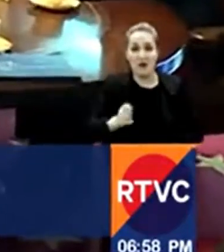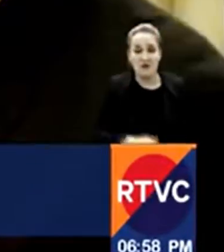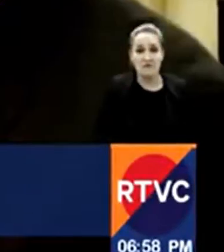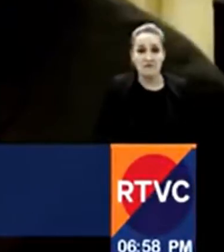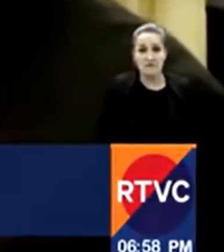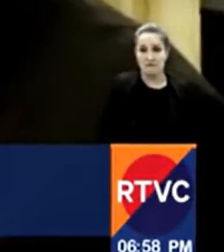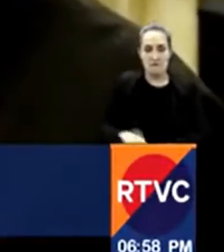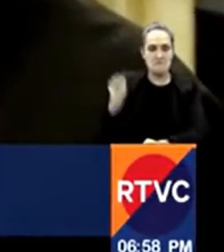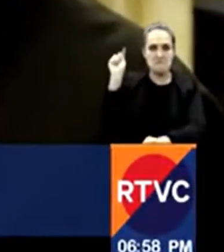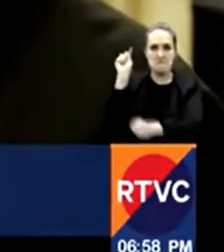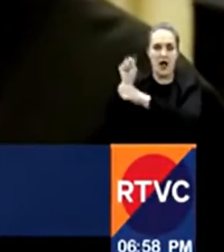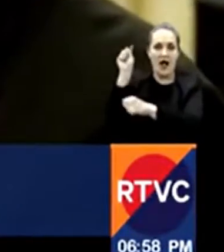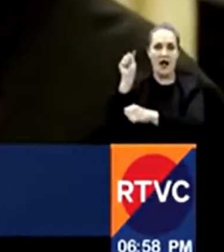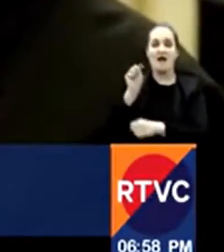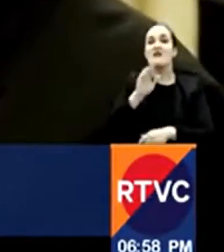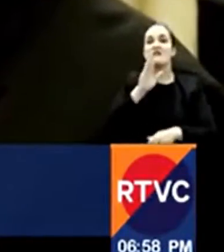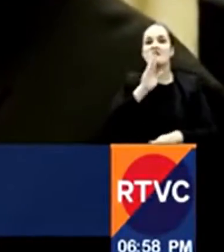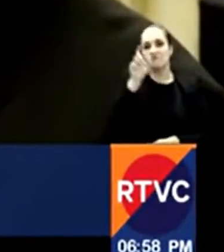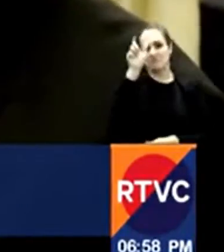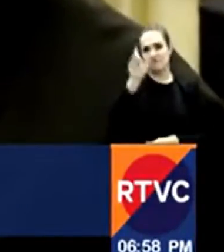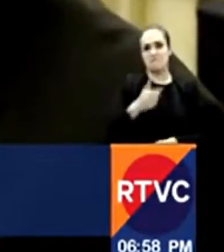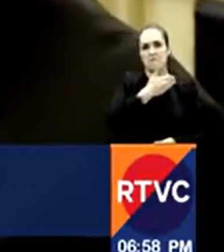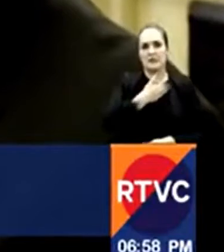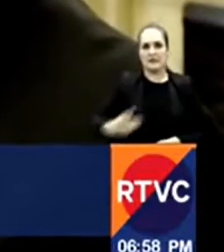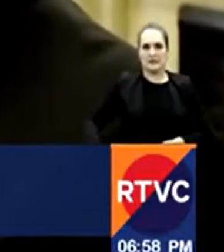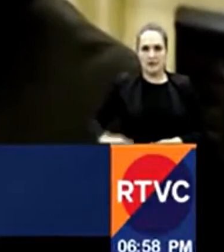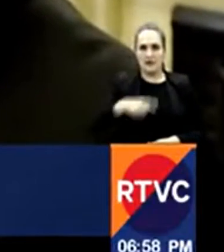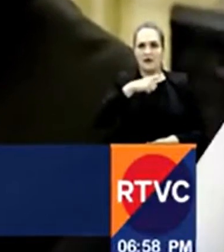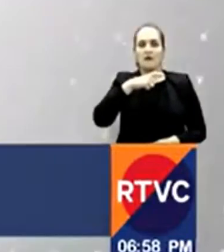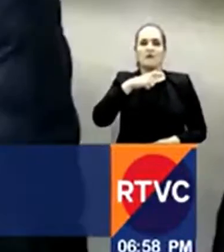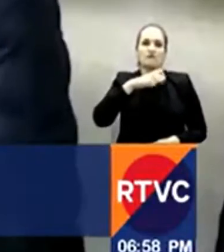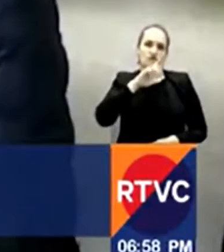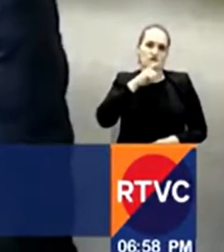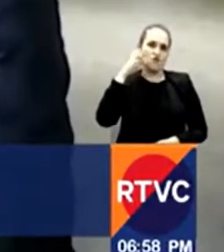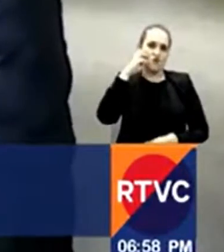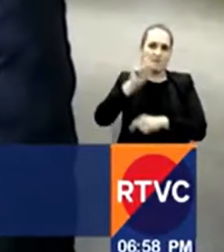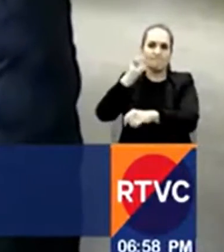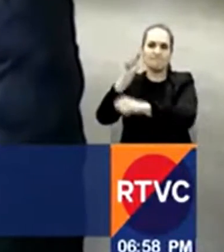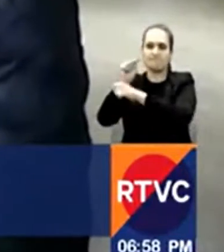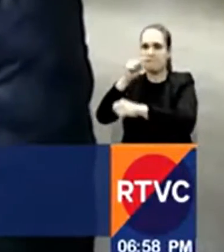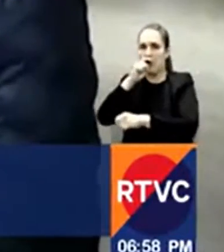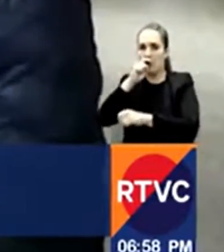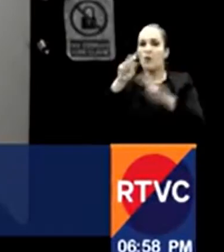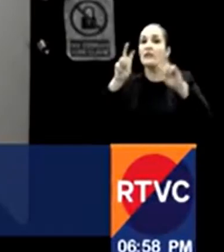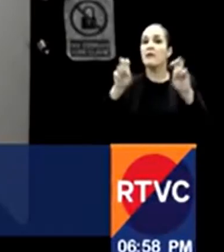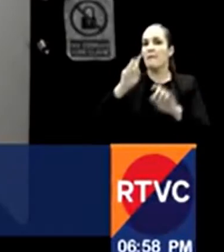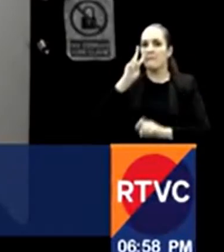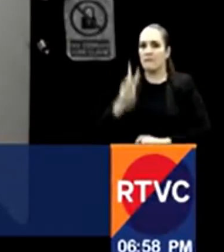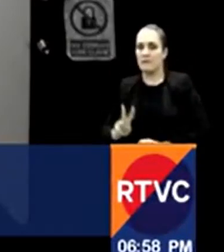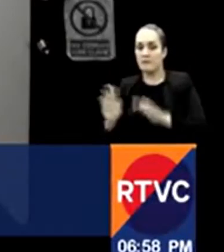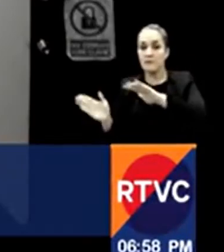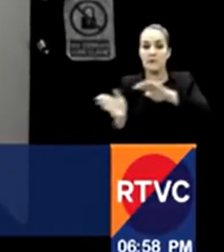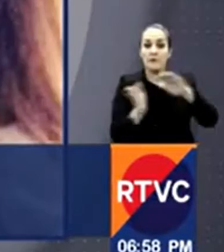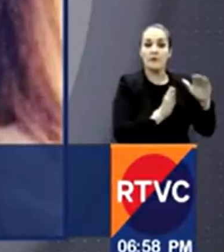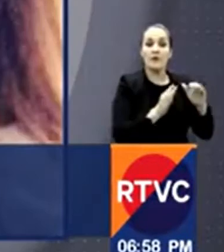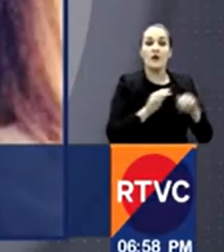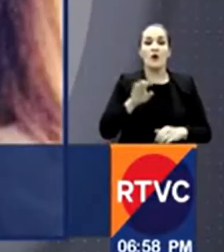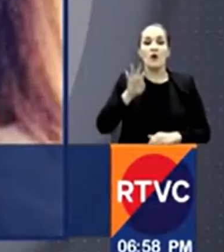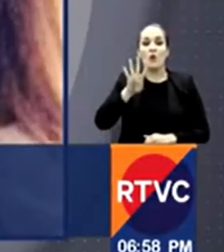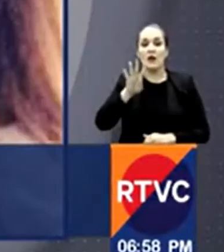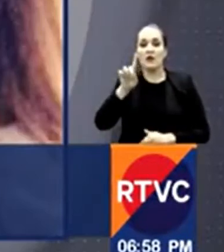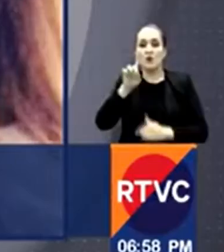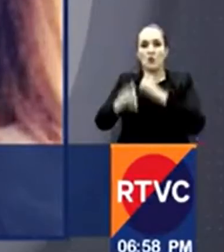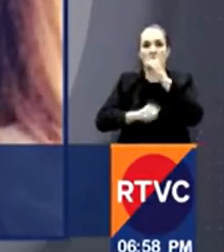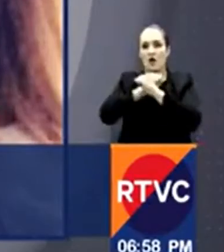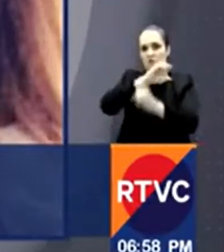Nicolás Maduro tras el encuentro. El tema Venezuela también en la mesa. 41 años de cárcel a Paul Naranjo y Julián Ortegón